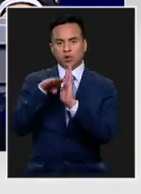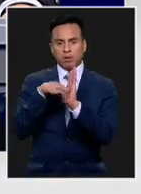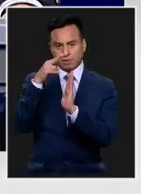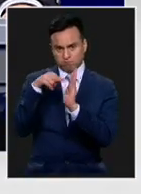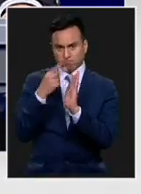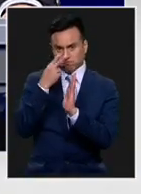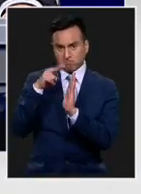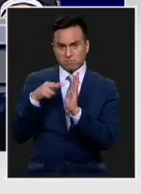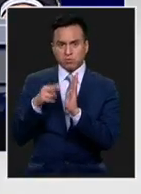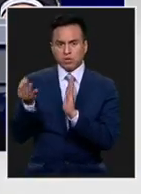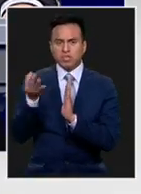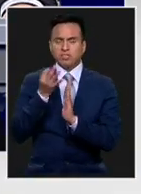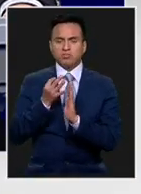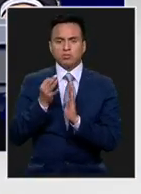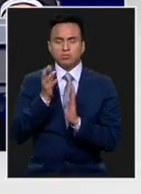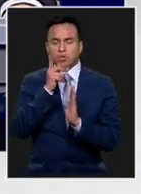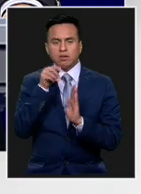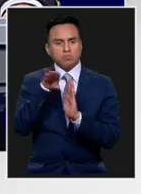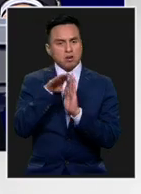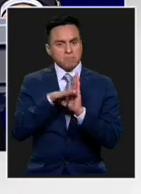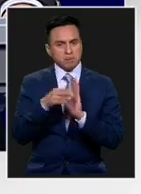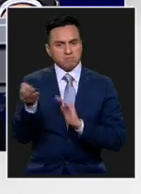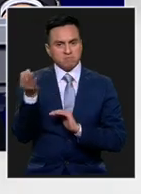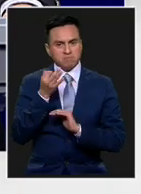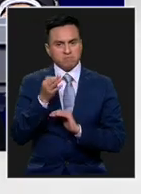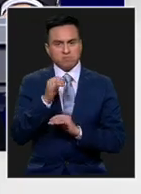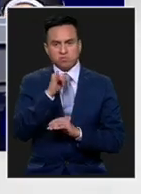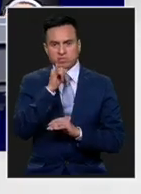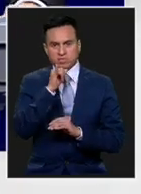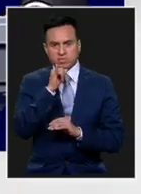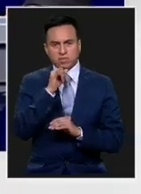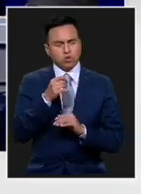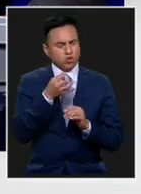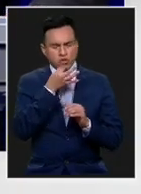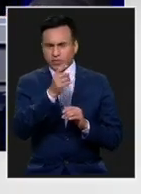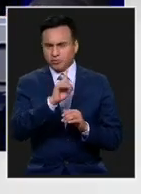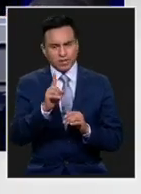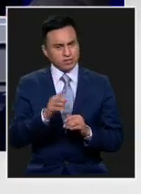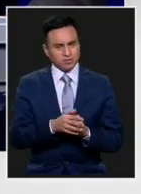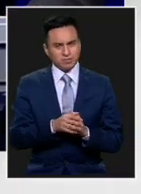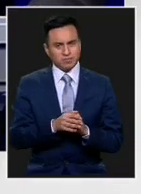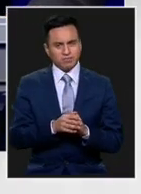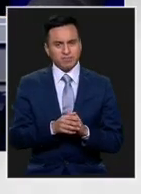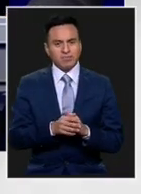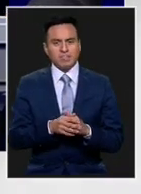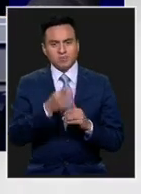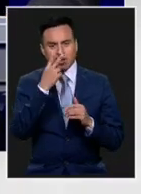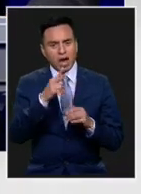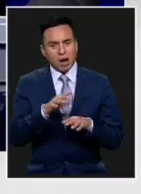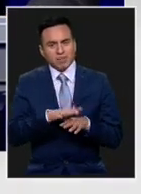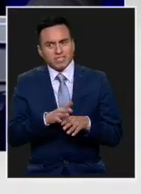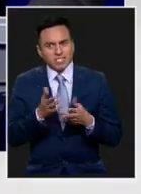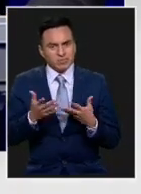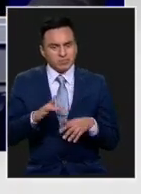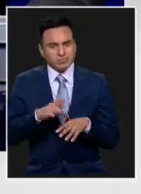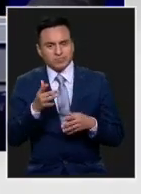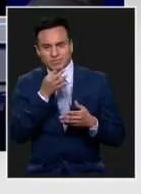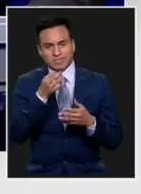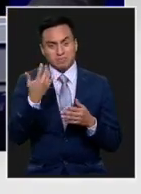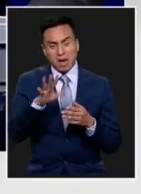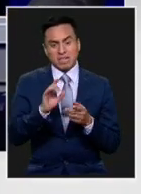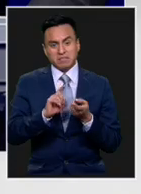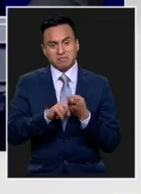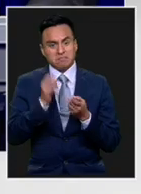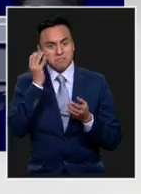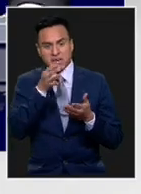Y de hecho, a pesar de que tú has dicho que no tienes programa, no sé si tal vez... Yo no he dicho eso. Bueno, has dicho que... Estás muy agresivo hoy día, parece que tu señora te trató mal hoy día.